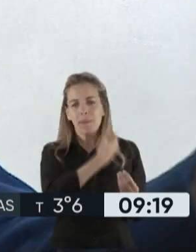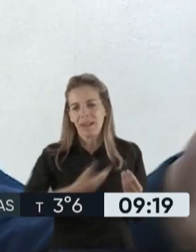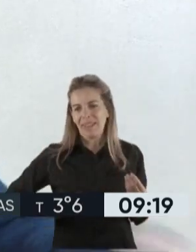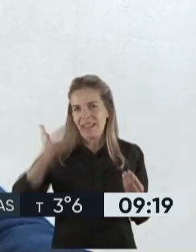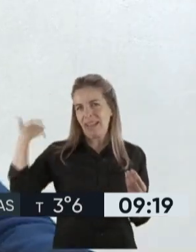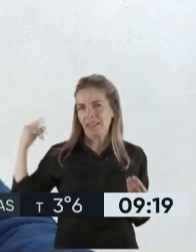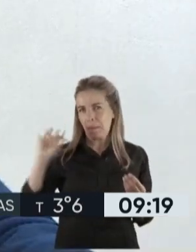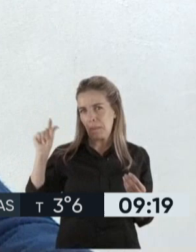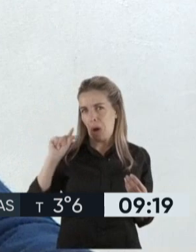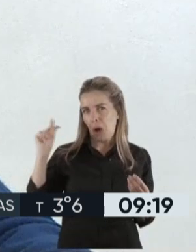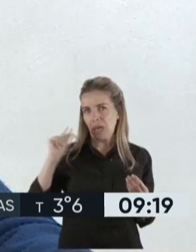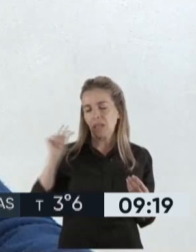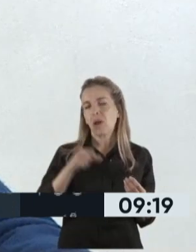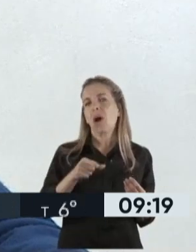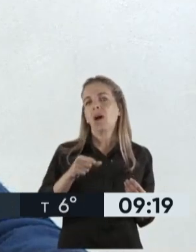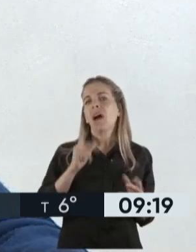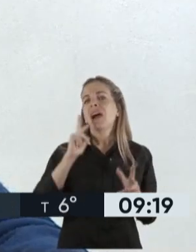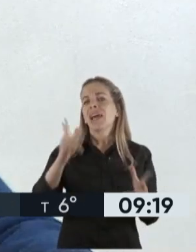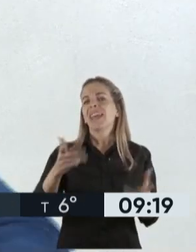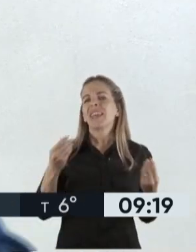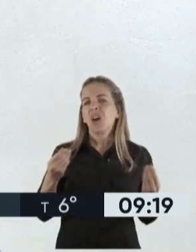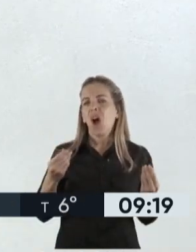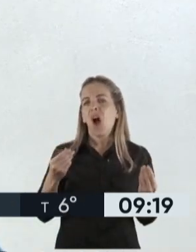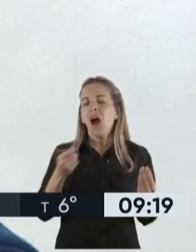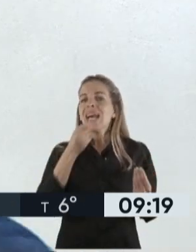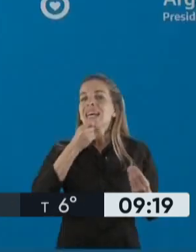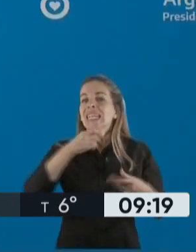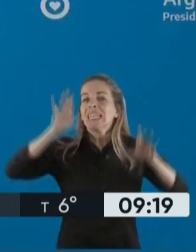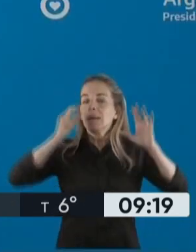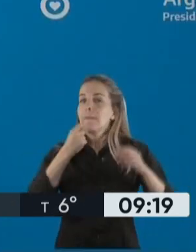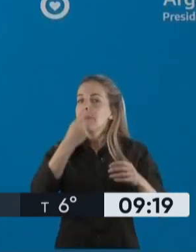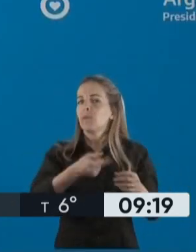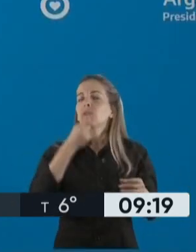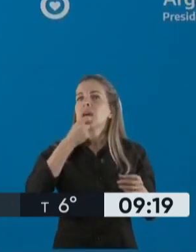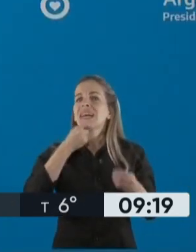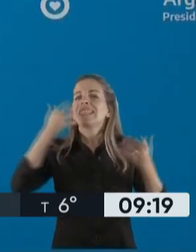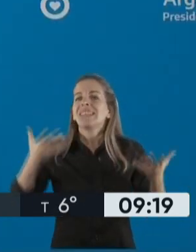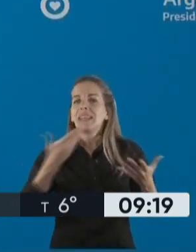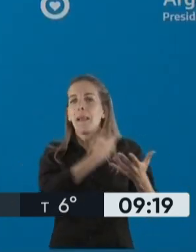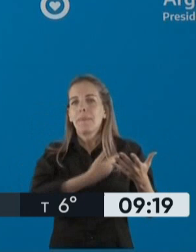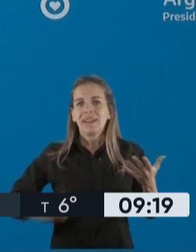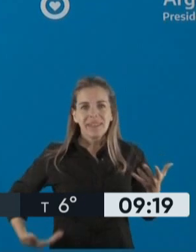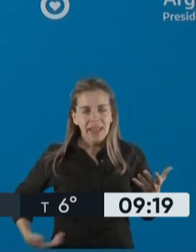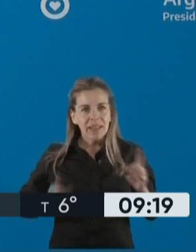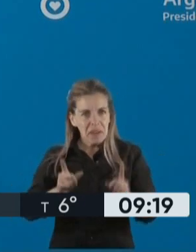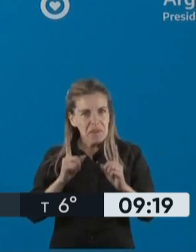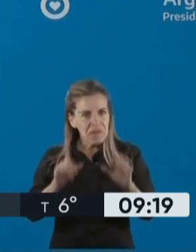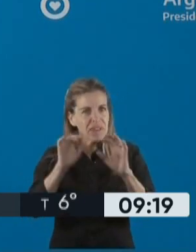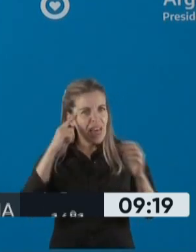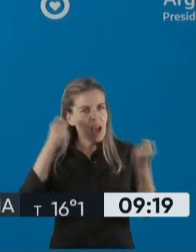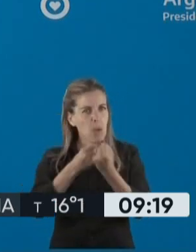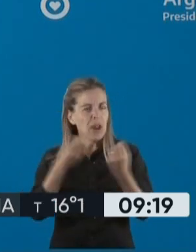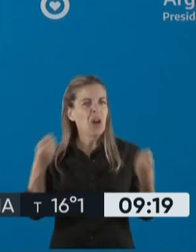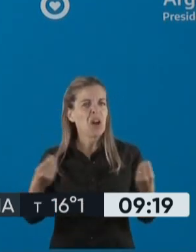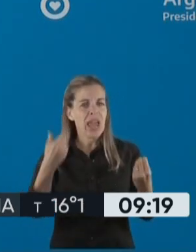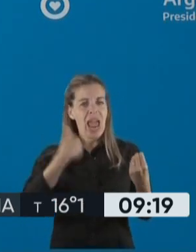atrás, antes de la invasión de Rusia a Ucrania, si el presidente sostiene la frase de que Argentina es